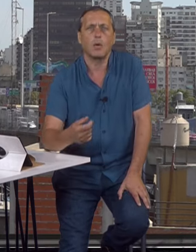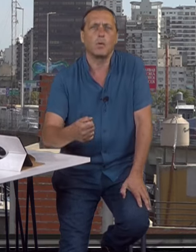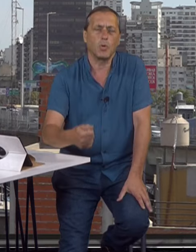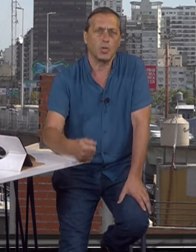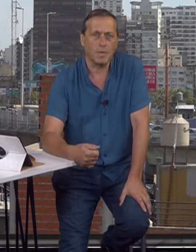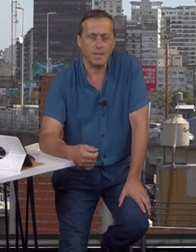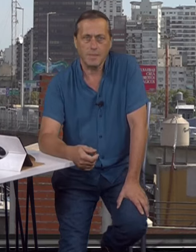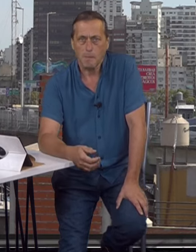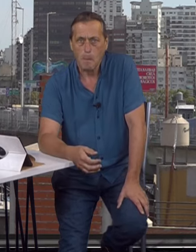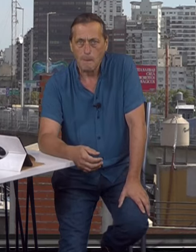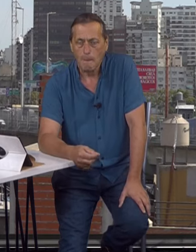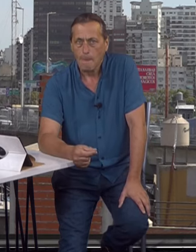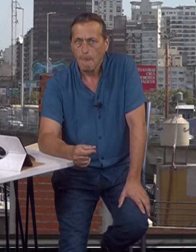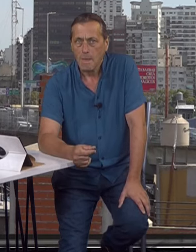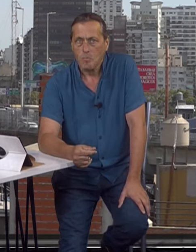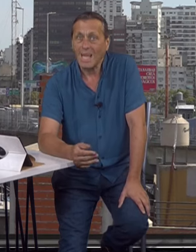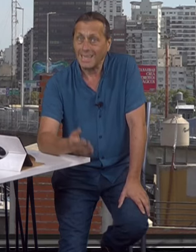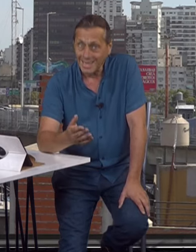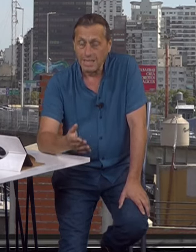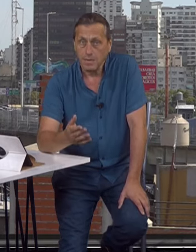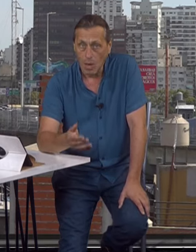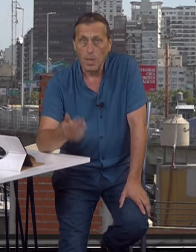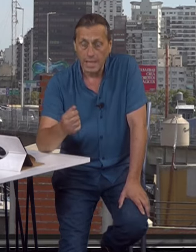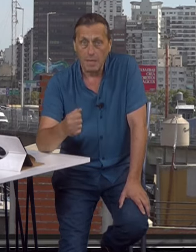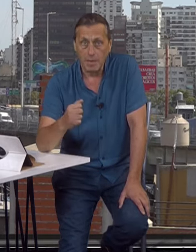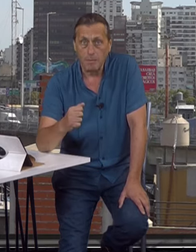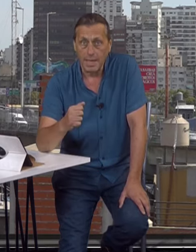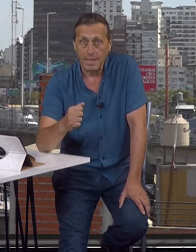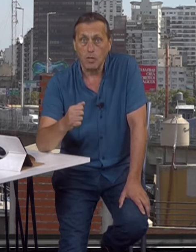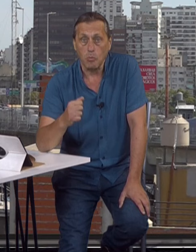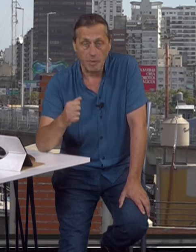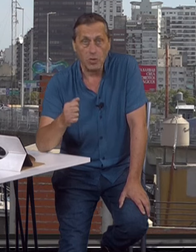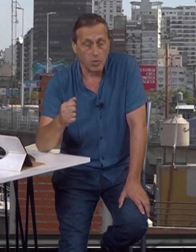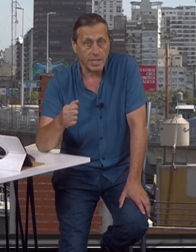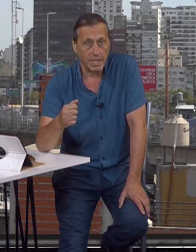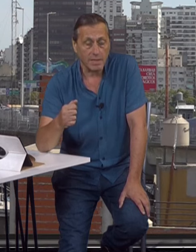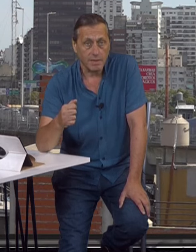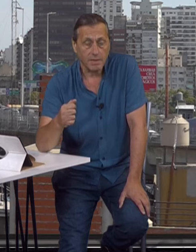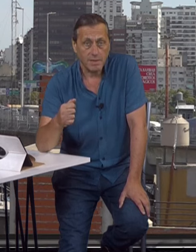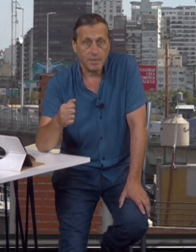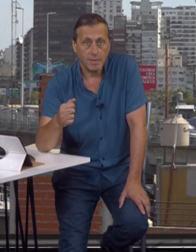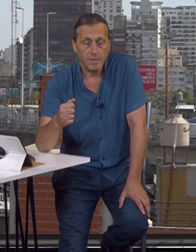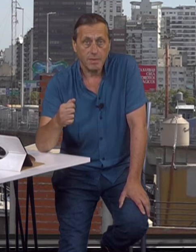y recaudan un poquito más. Hay que ir a una esquina a pedir plata como medio de vida,